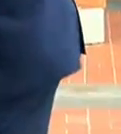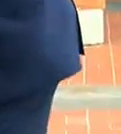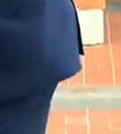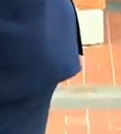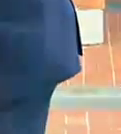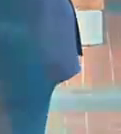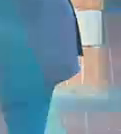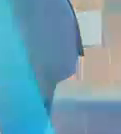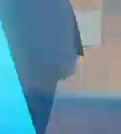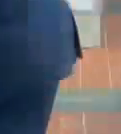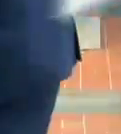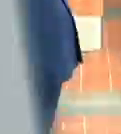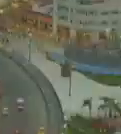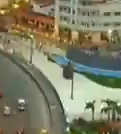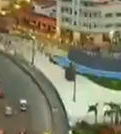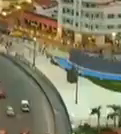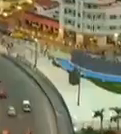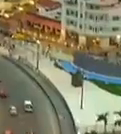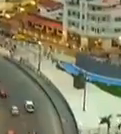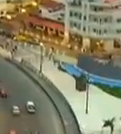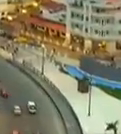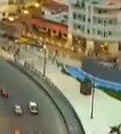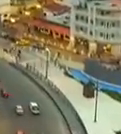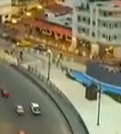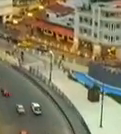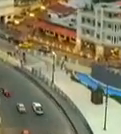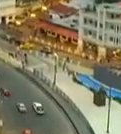mis cantares.